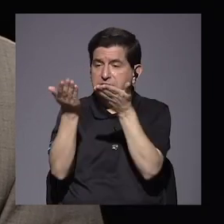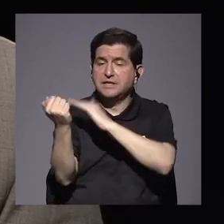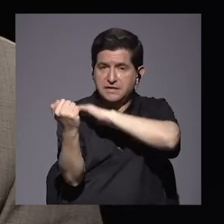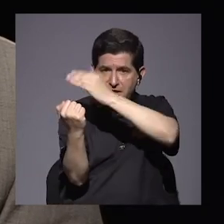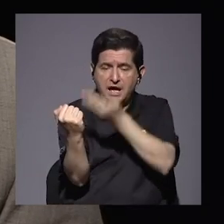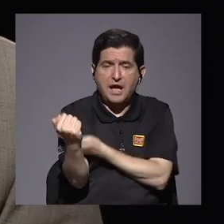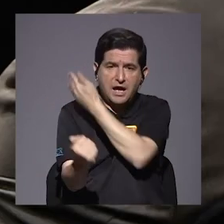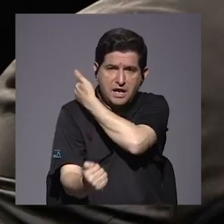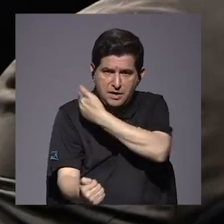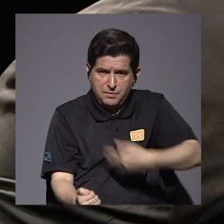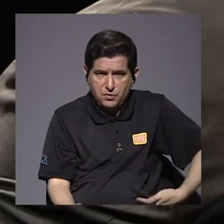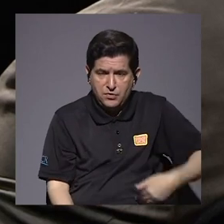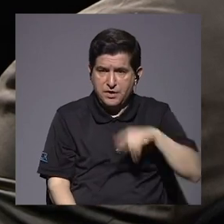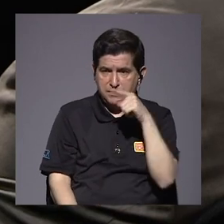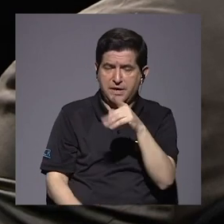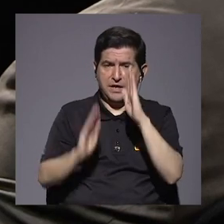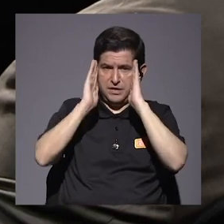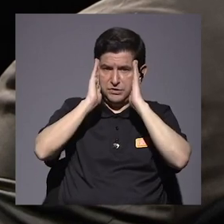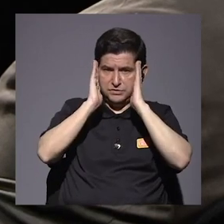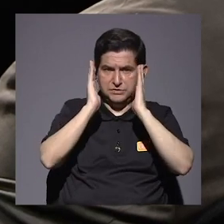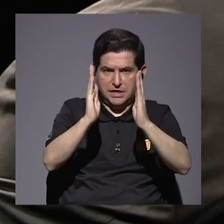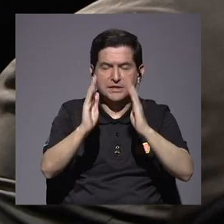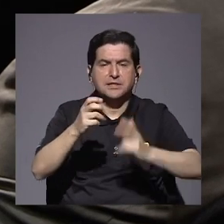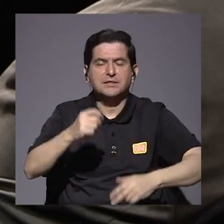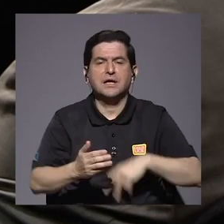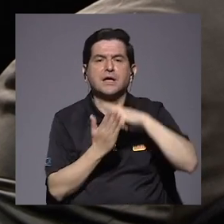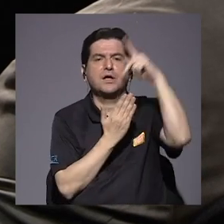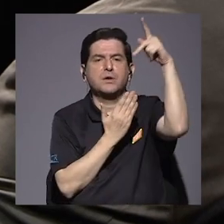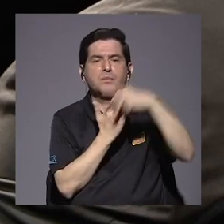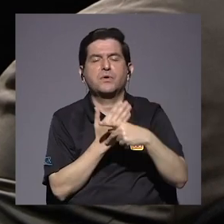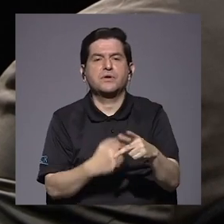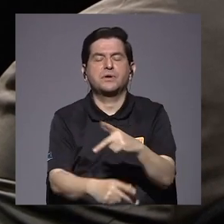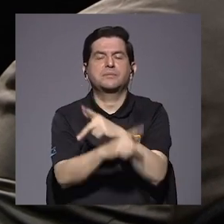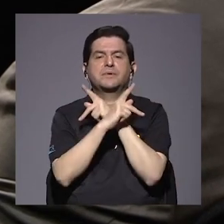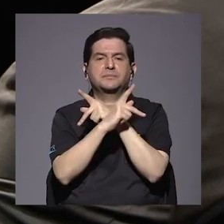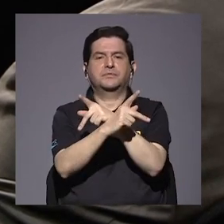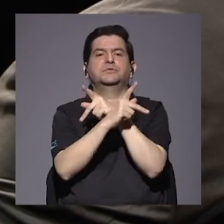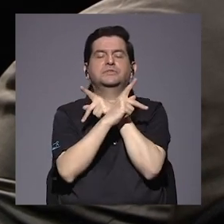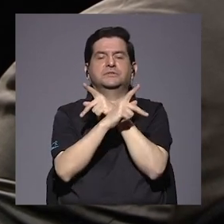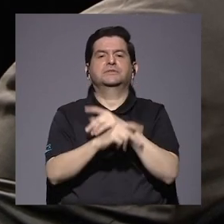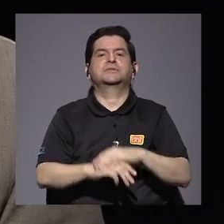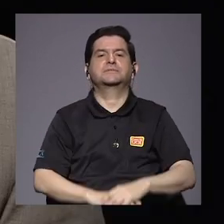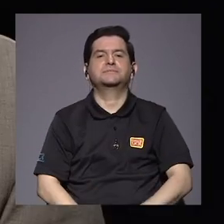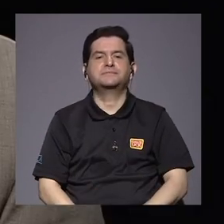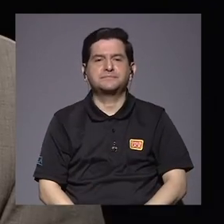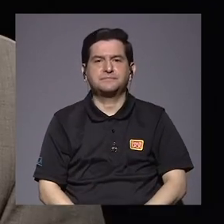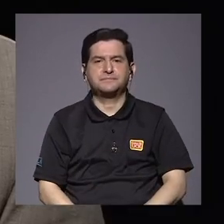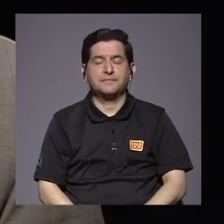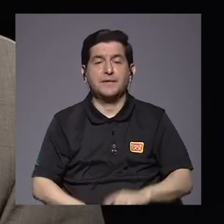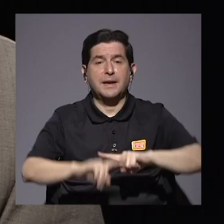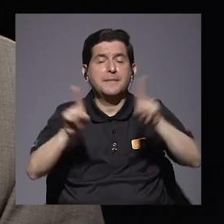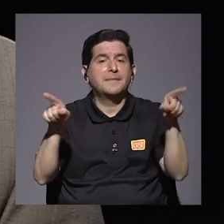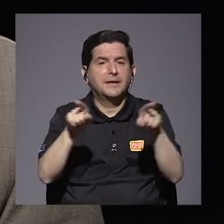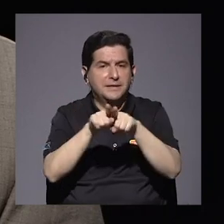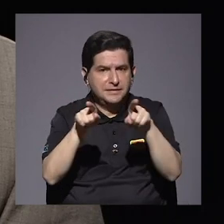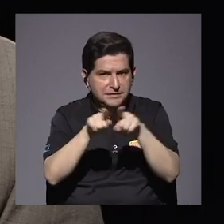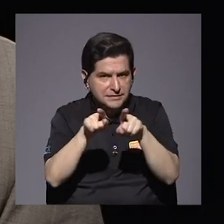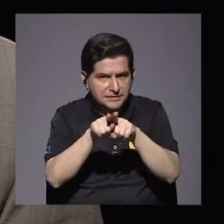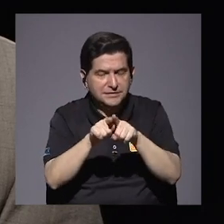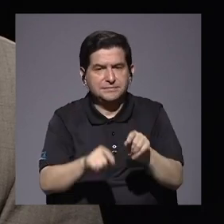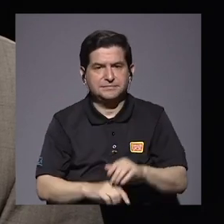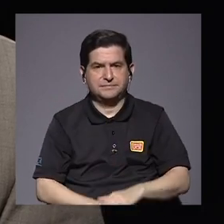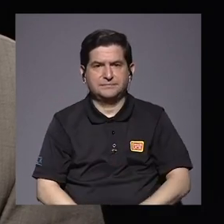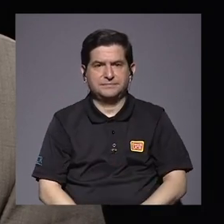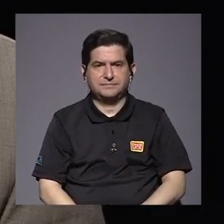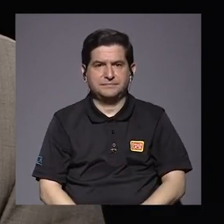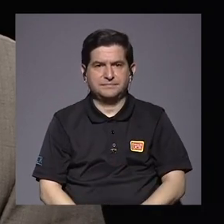Ejecutivo, para que el Poder Ejecutivo atienda el programa Proteger, ¿verdad? Pero además de eso,